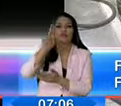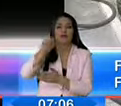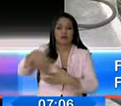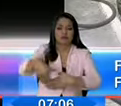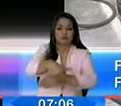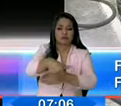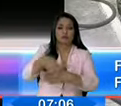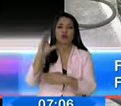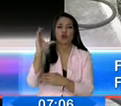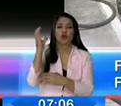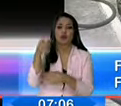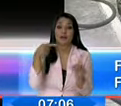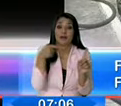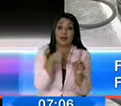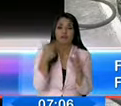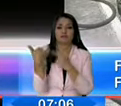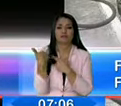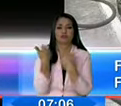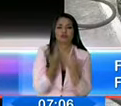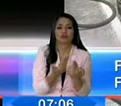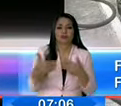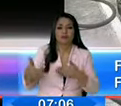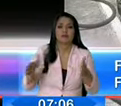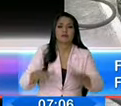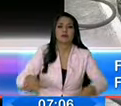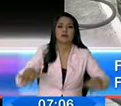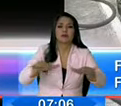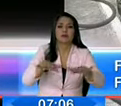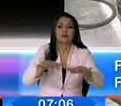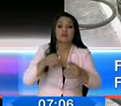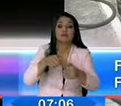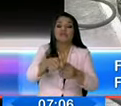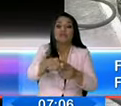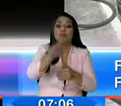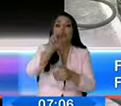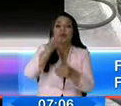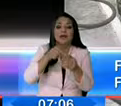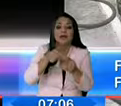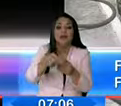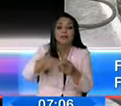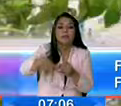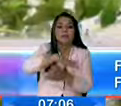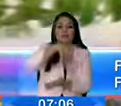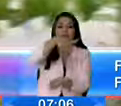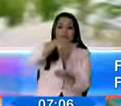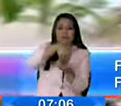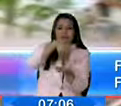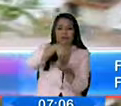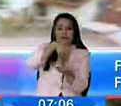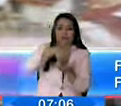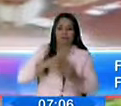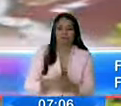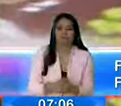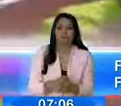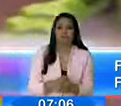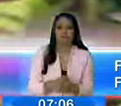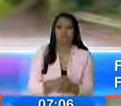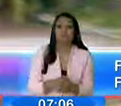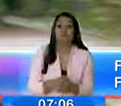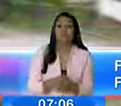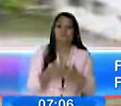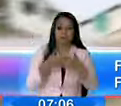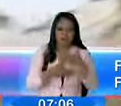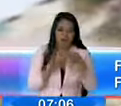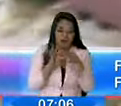El cabo segundo estaba asignado al destacamento ecuatoriano ubicado a 1 kilómetro del centro de la población. Según el parte del oficial encargado,